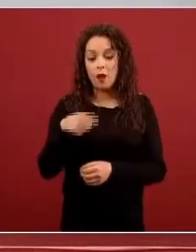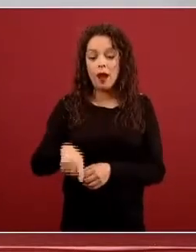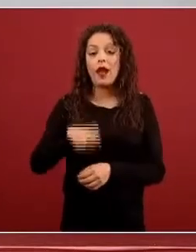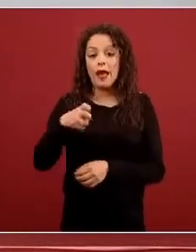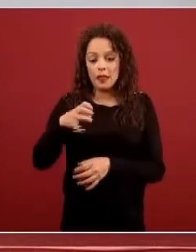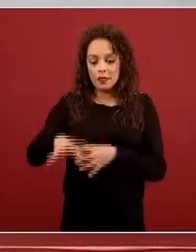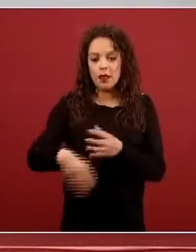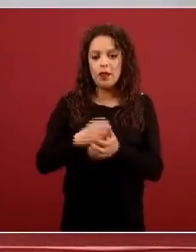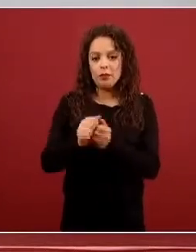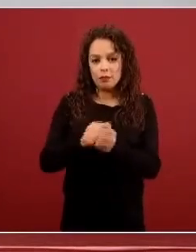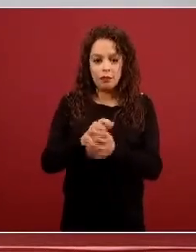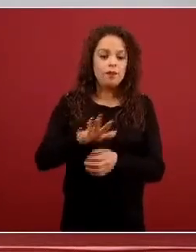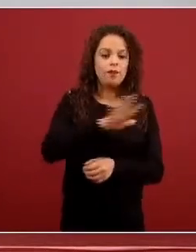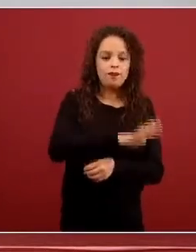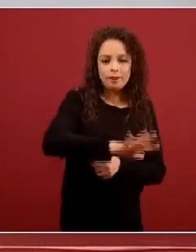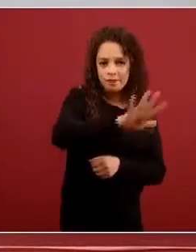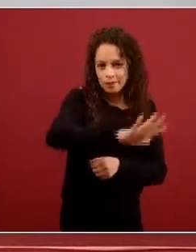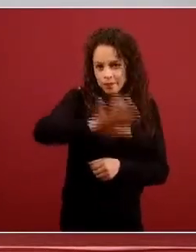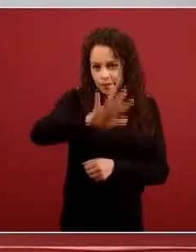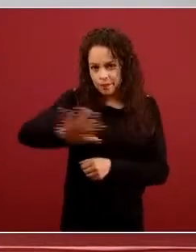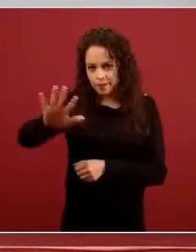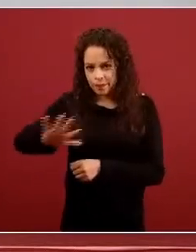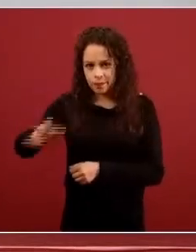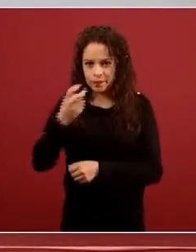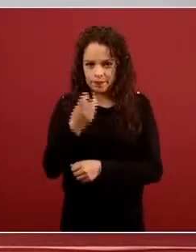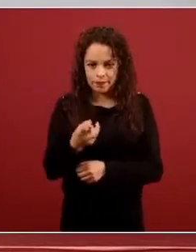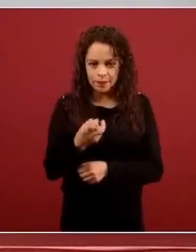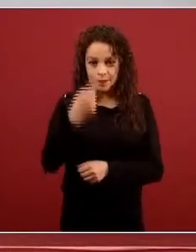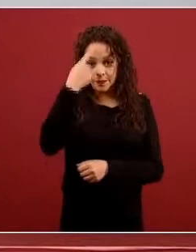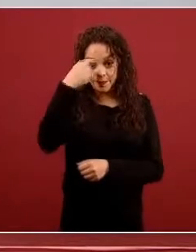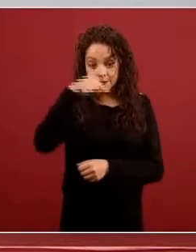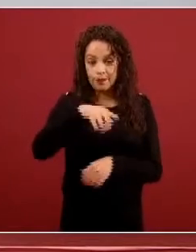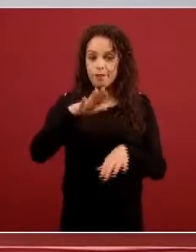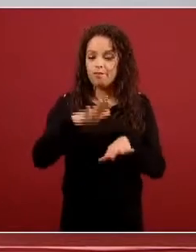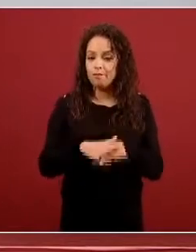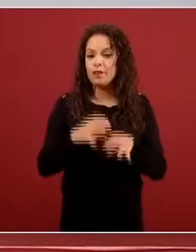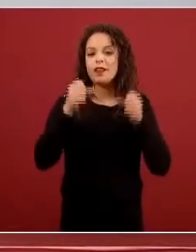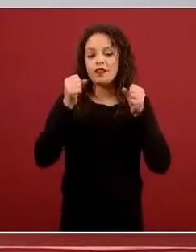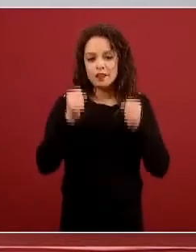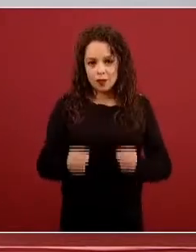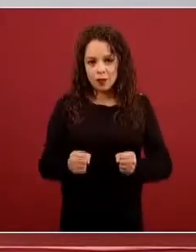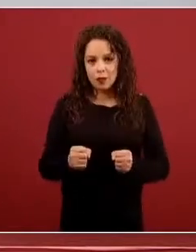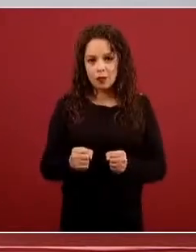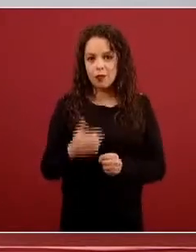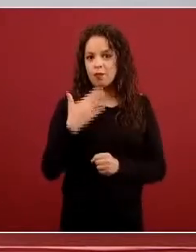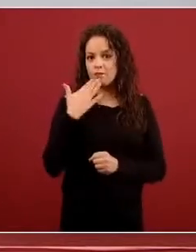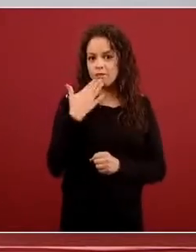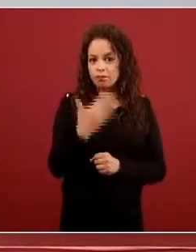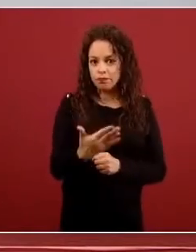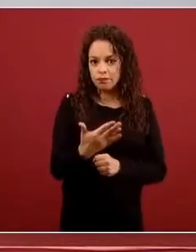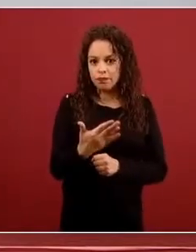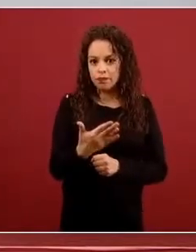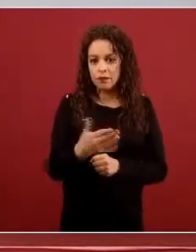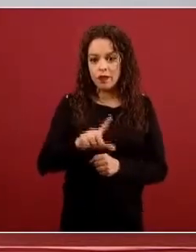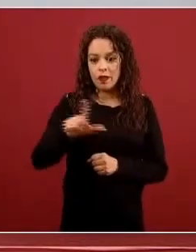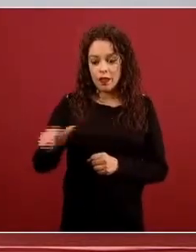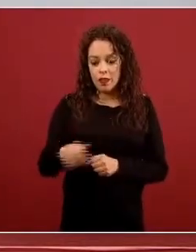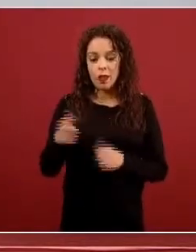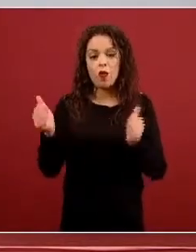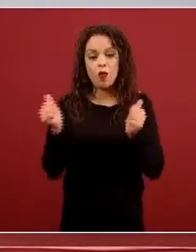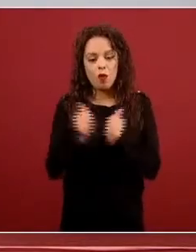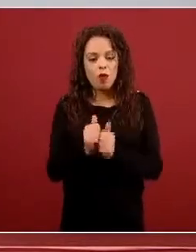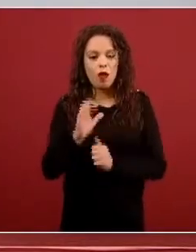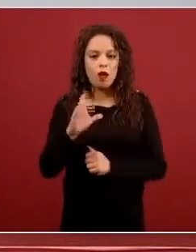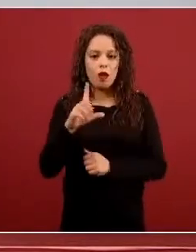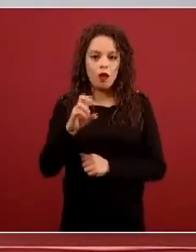de esa superficie. Esa desinfección es más segura haciéndolo con una dilución con cloro. Aquí también